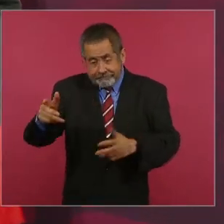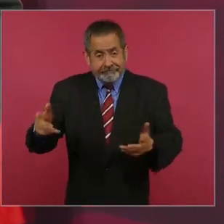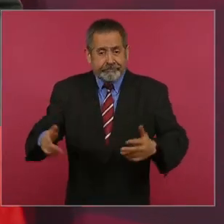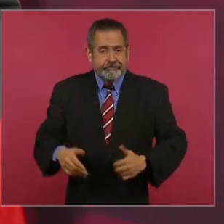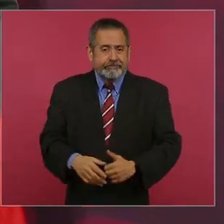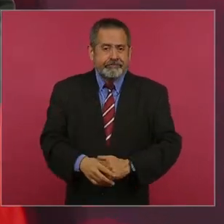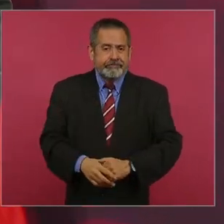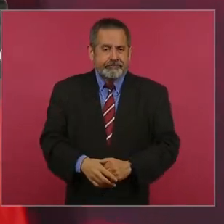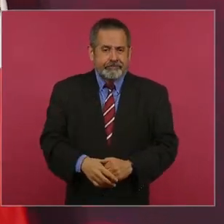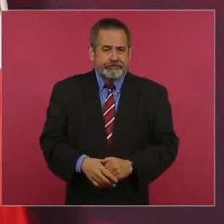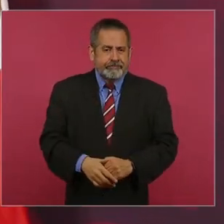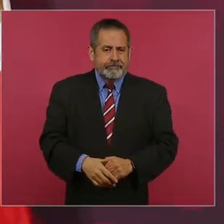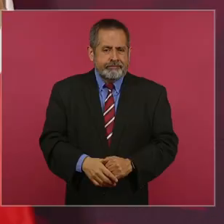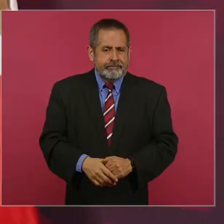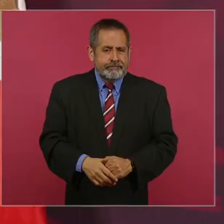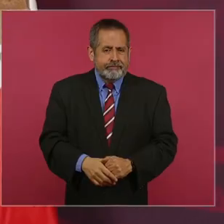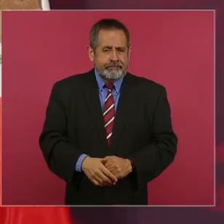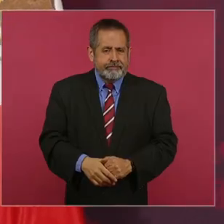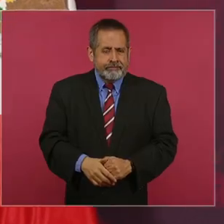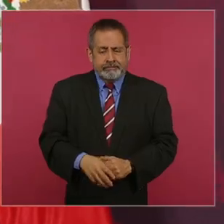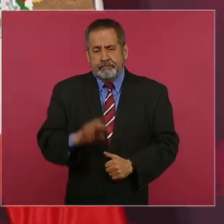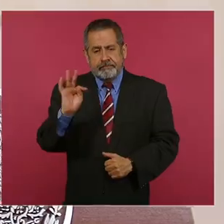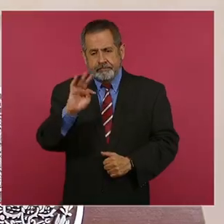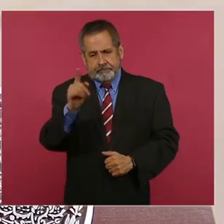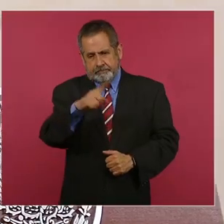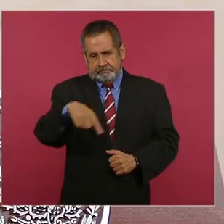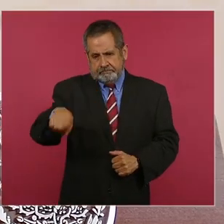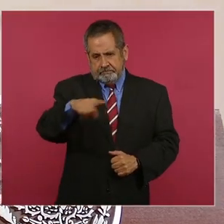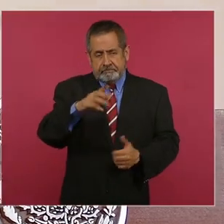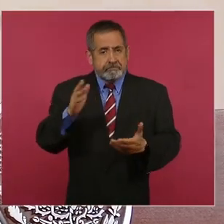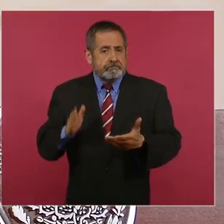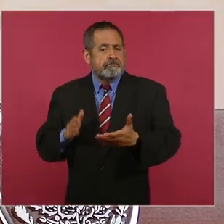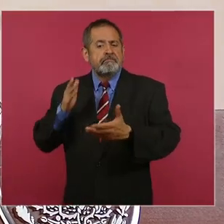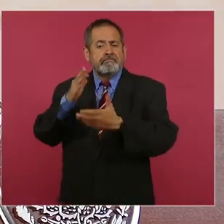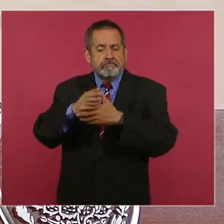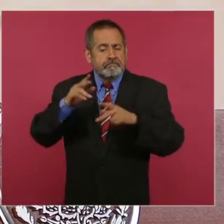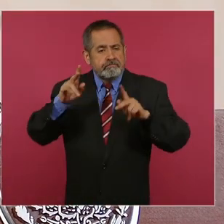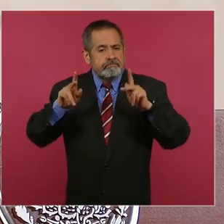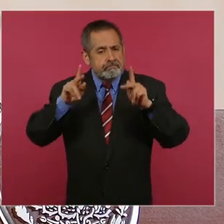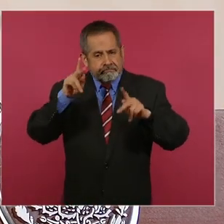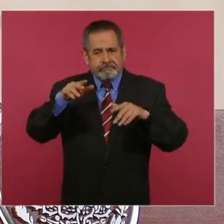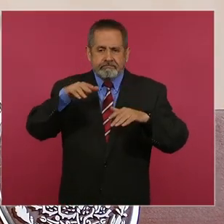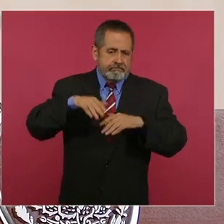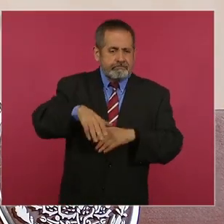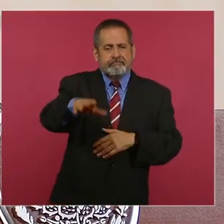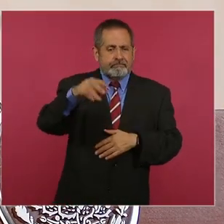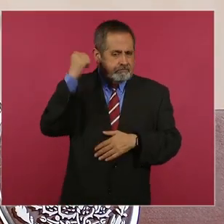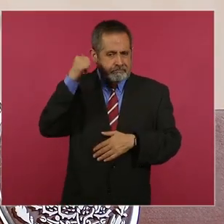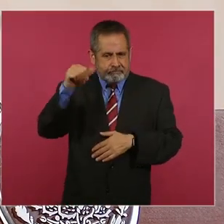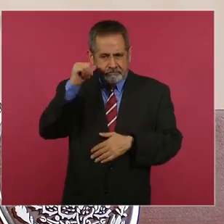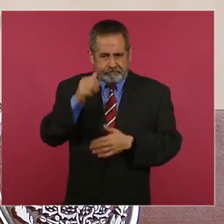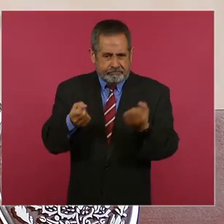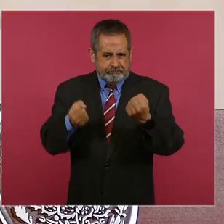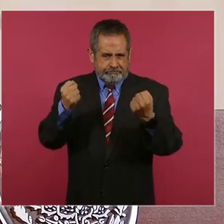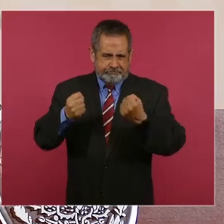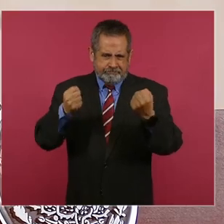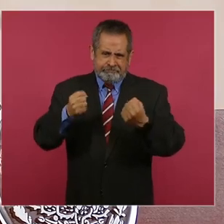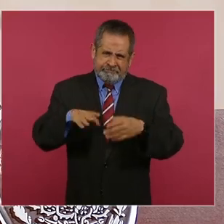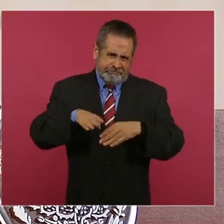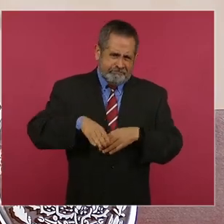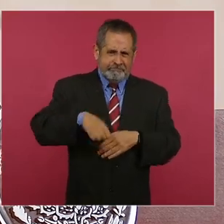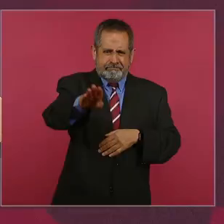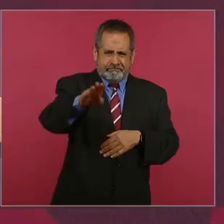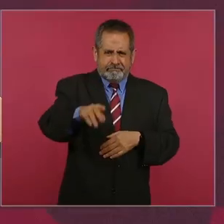van a Acapulco por tierra por la autopista no se